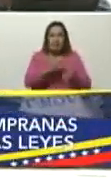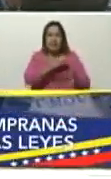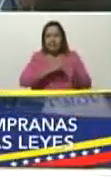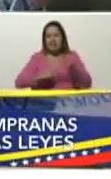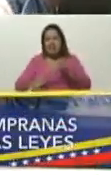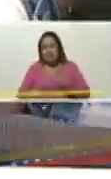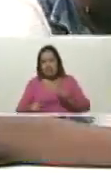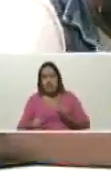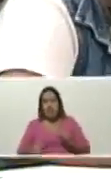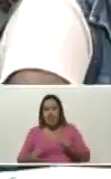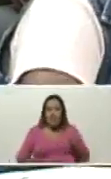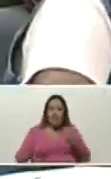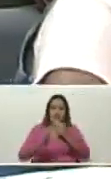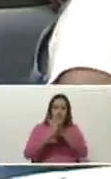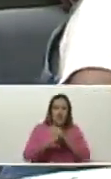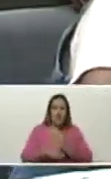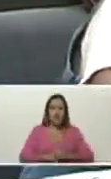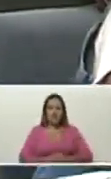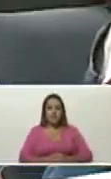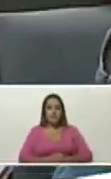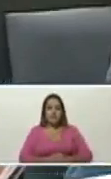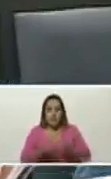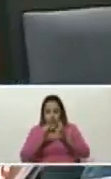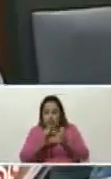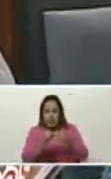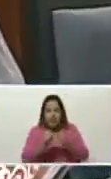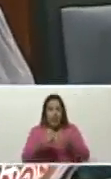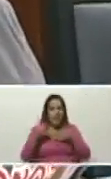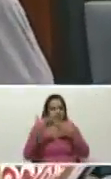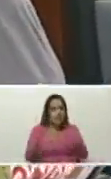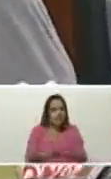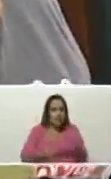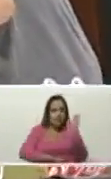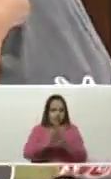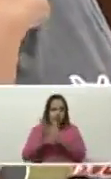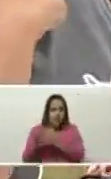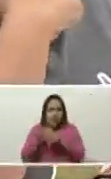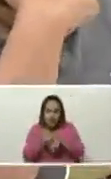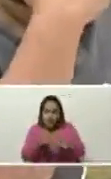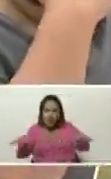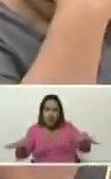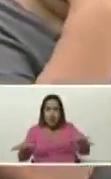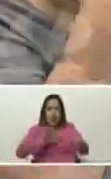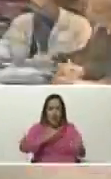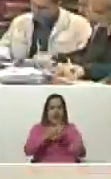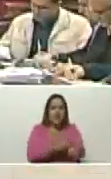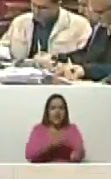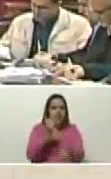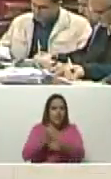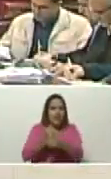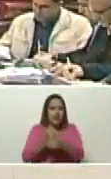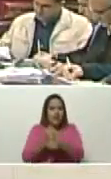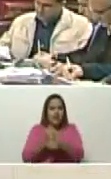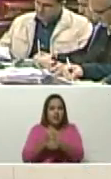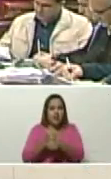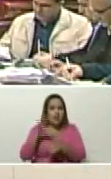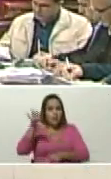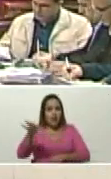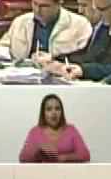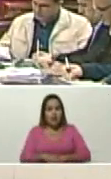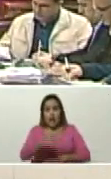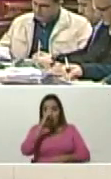sanciones. Y en seguir avanzando en el crecimiento y expansión de las fuerzas productivas del país. Y el